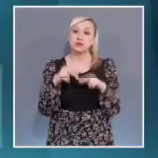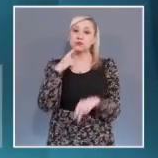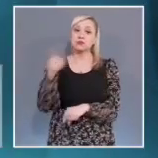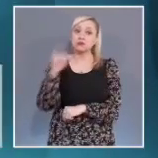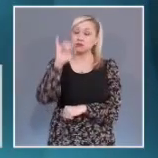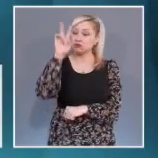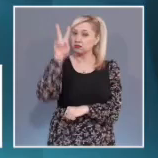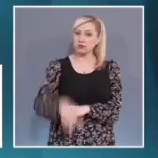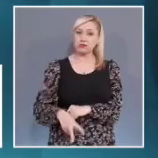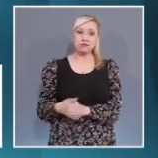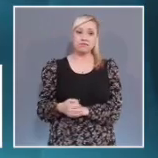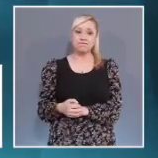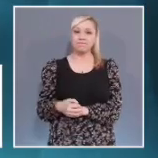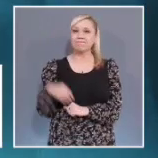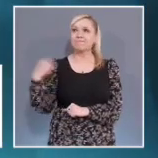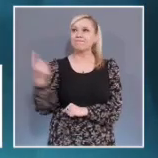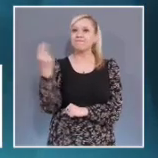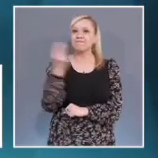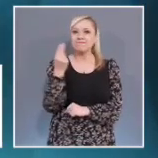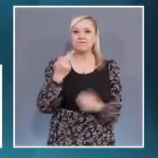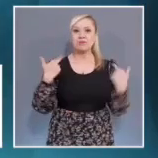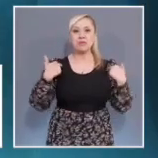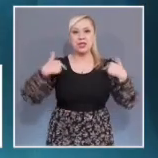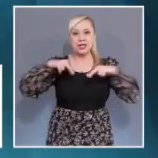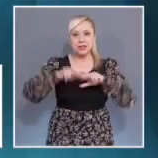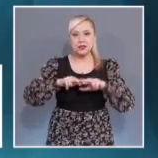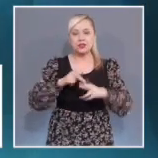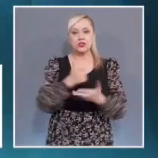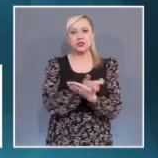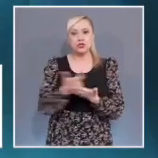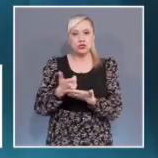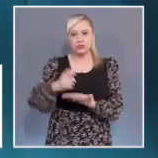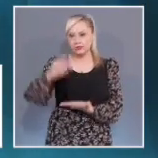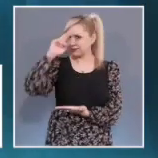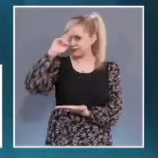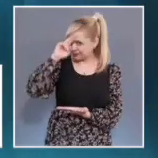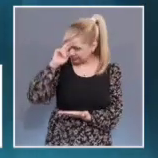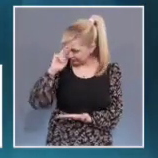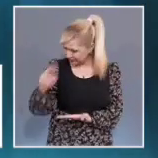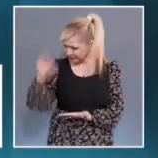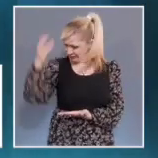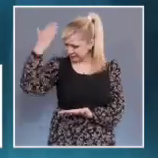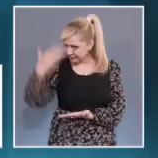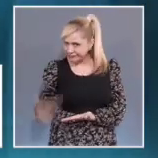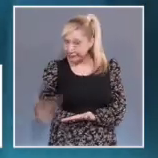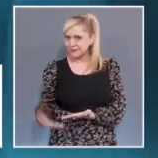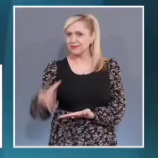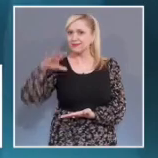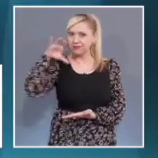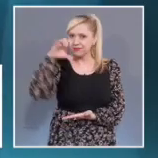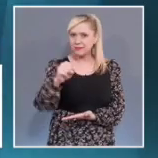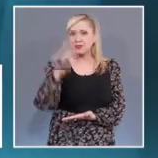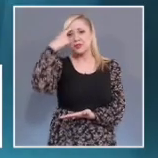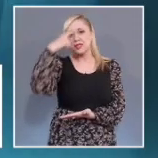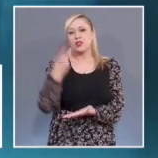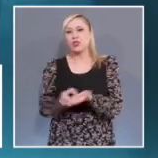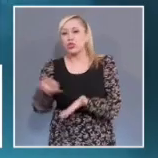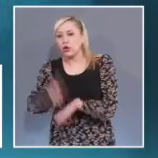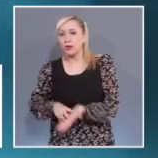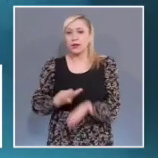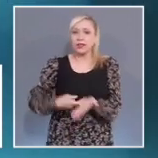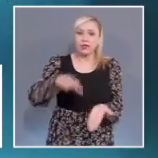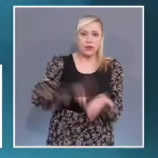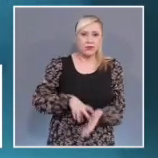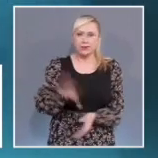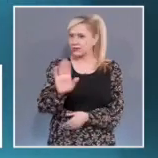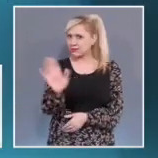necesitamos es que el maestro tenga un salario digno, suficiente, para que no tenga que estar dobleteando, ¿sí? Y que toda su atención